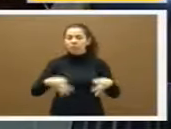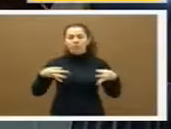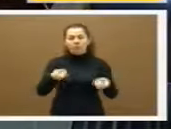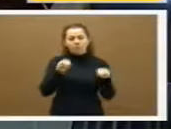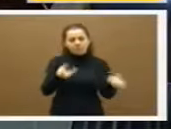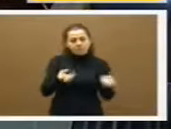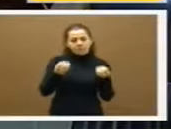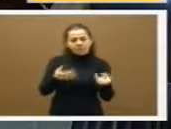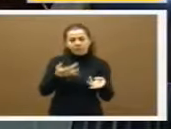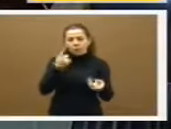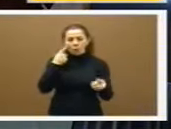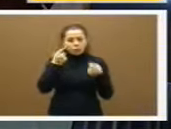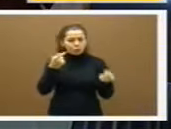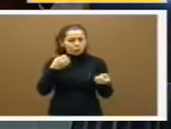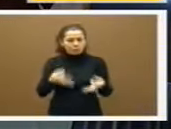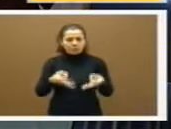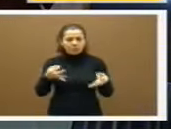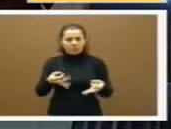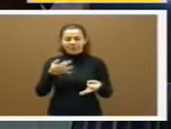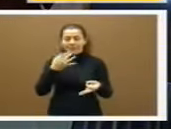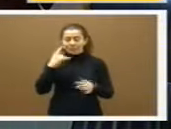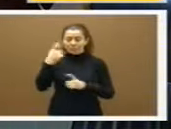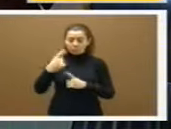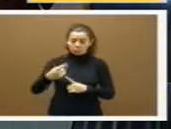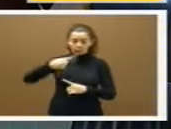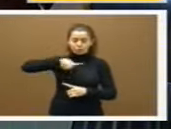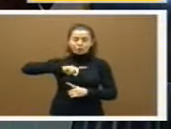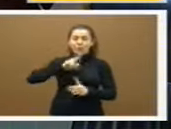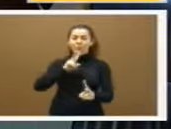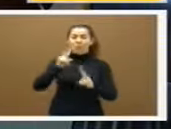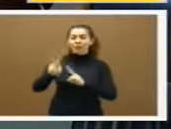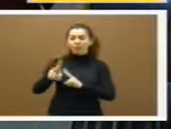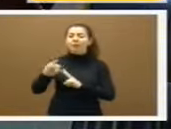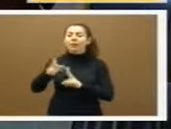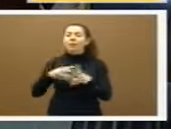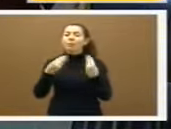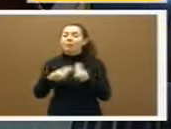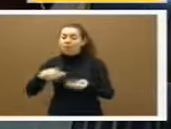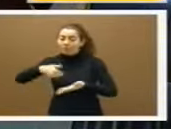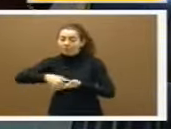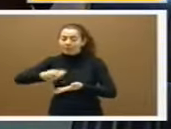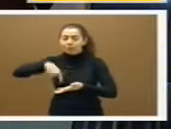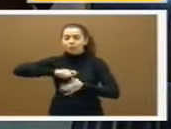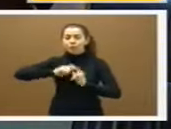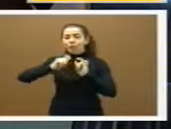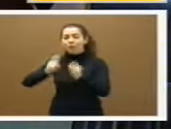respuesta de las preguntas que se realizan. Recibe documentación cuando se le pide. Y el propio Gobierno de Extremadura pide comparecencias